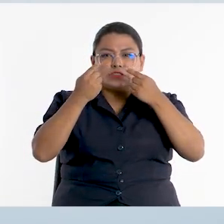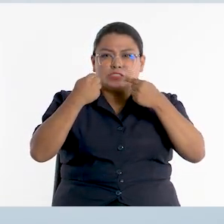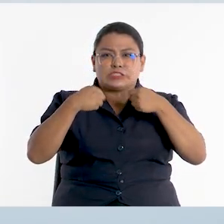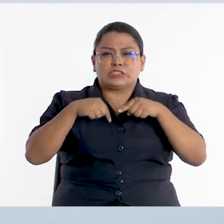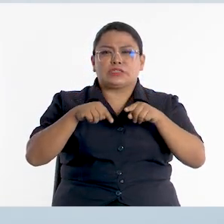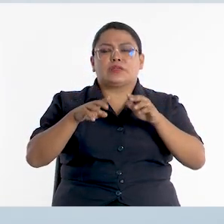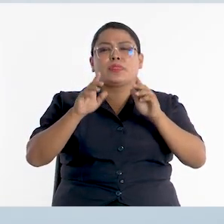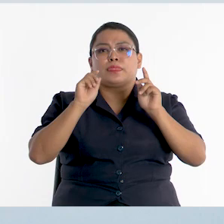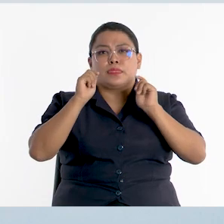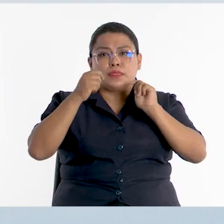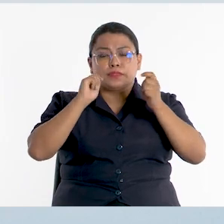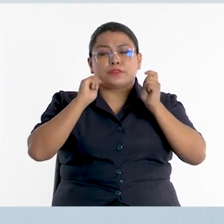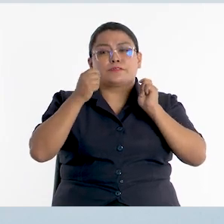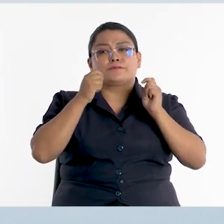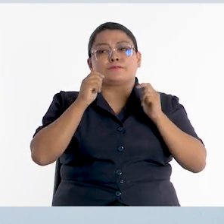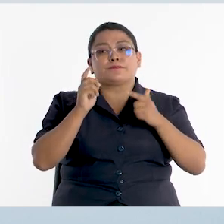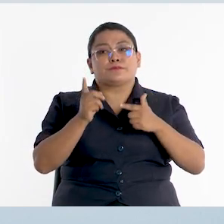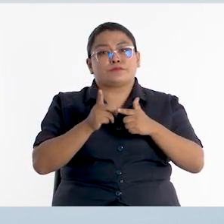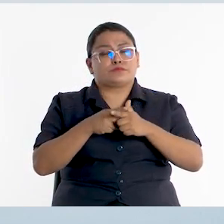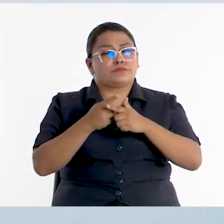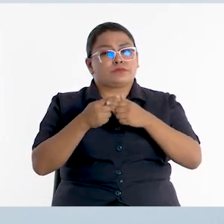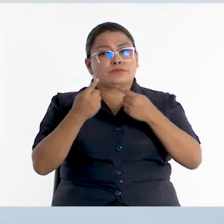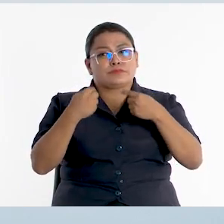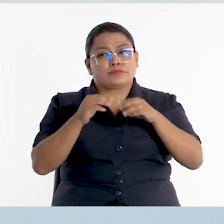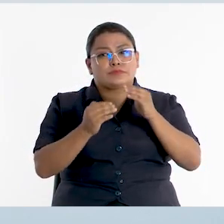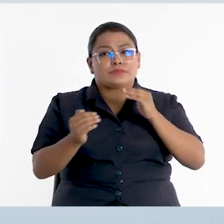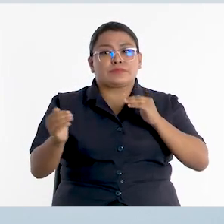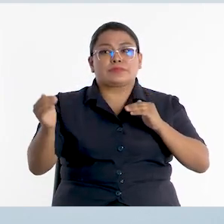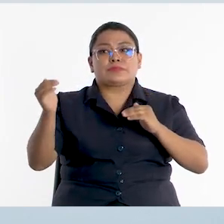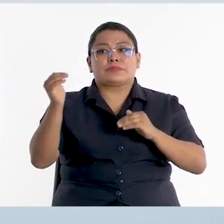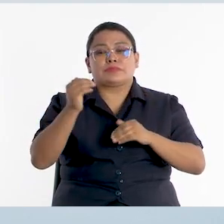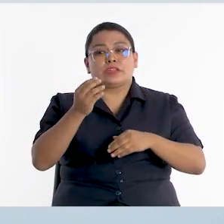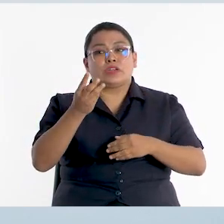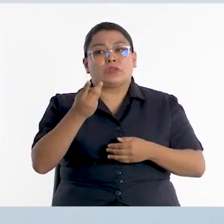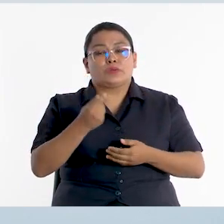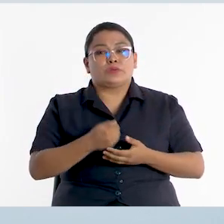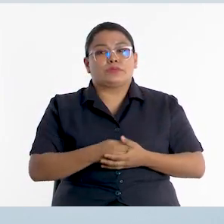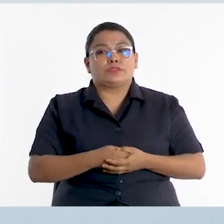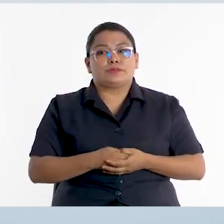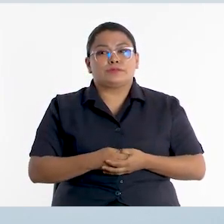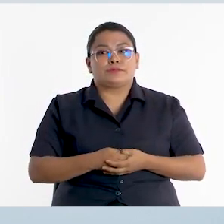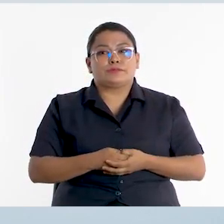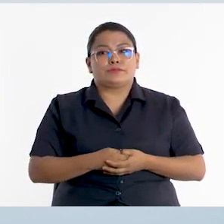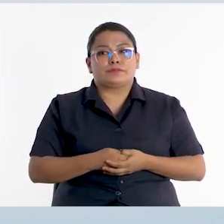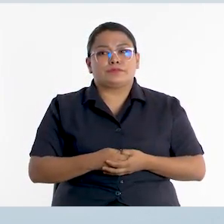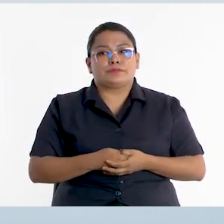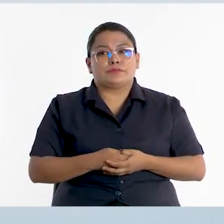Observa que todavía sobran dulces, así que seguimos aumentando esta cantidad.